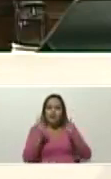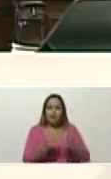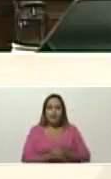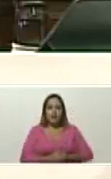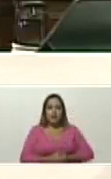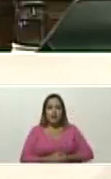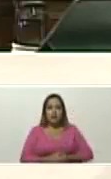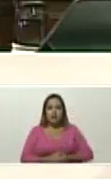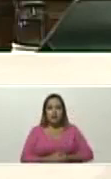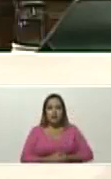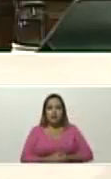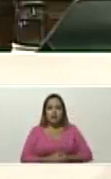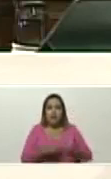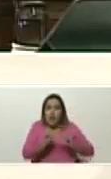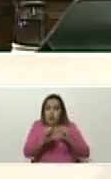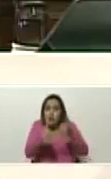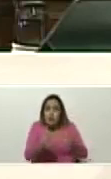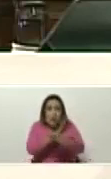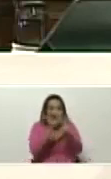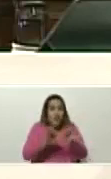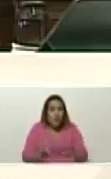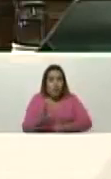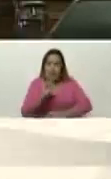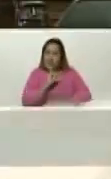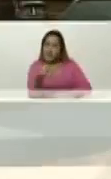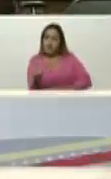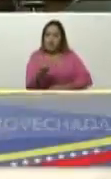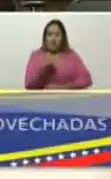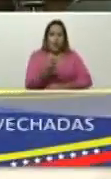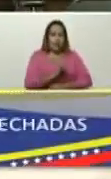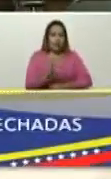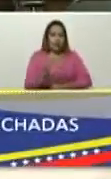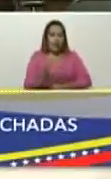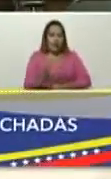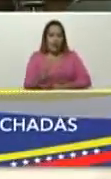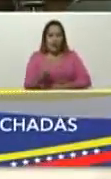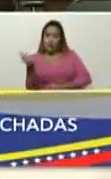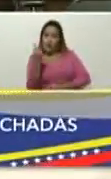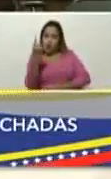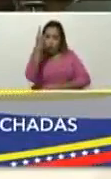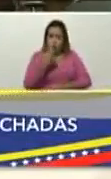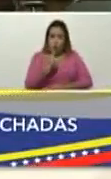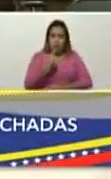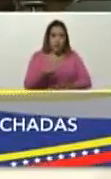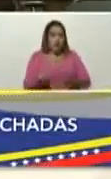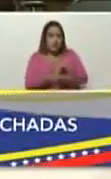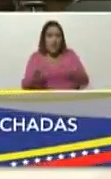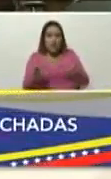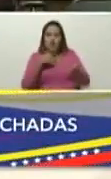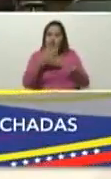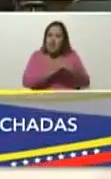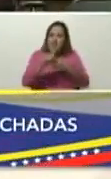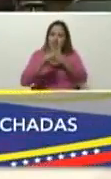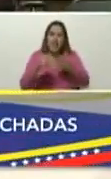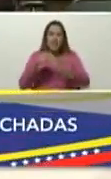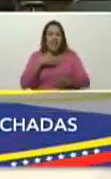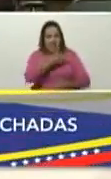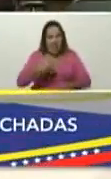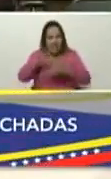que surja un modelo individualista, egocéntrico, caprichoso de líderes que se quieren